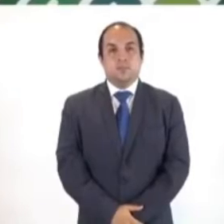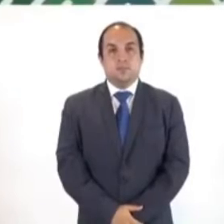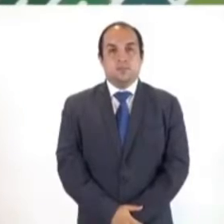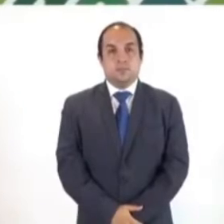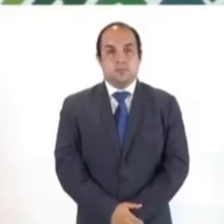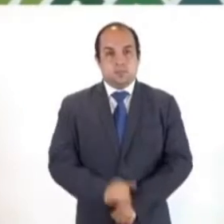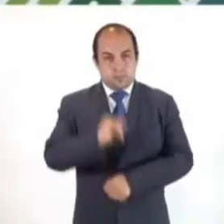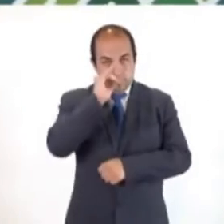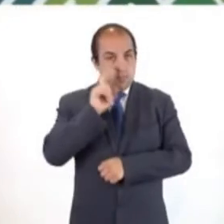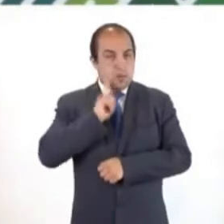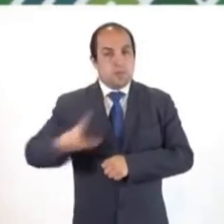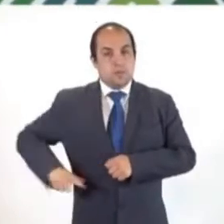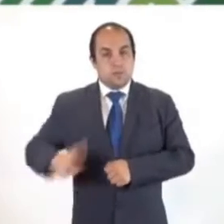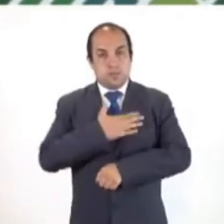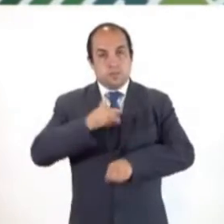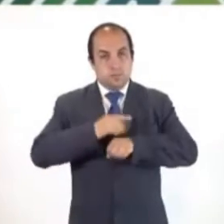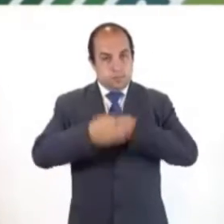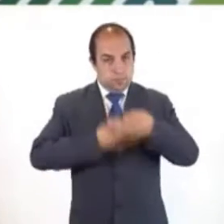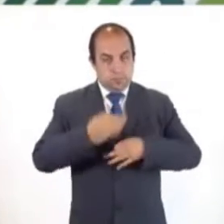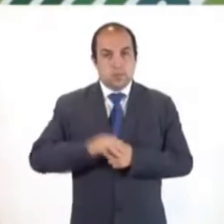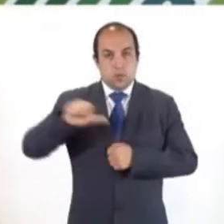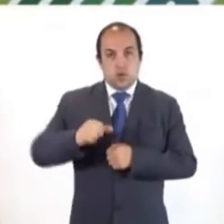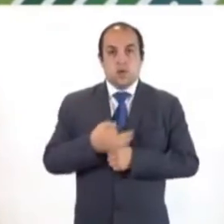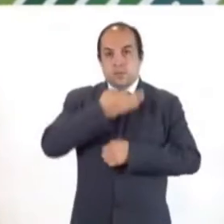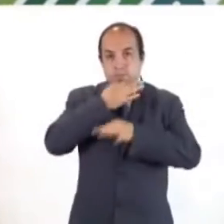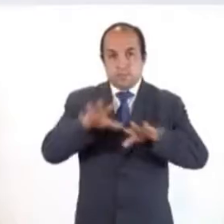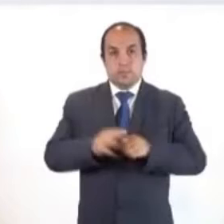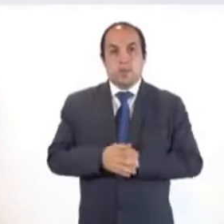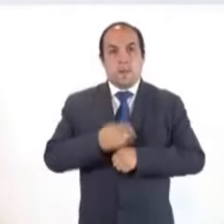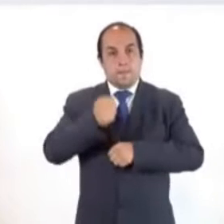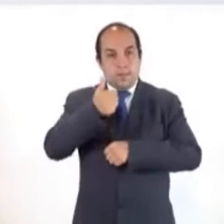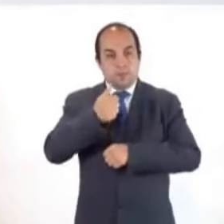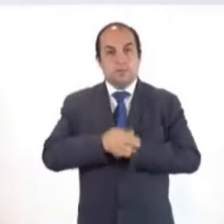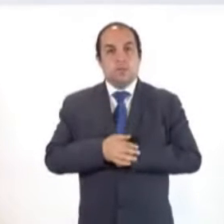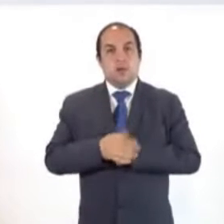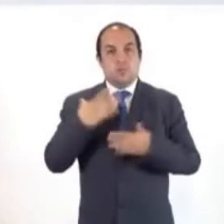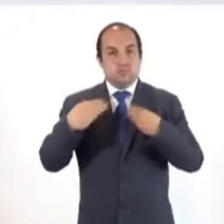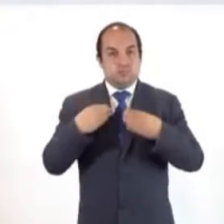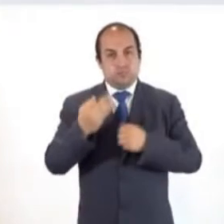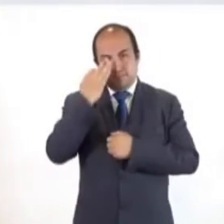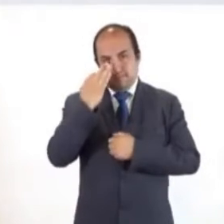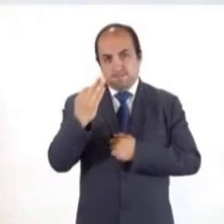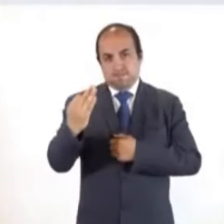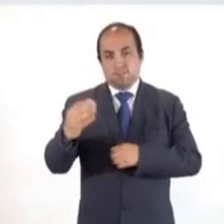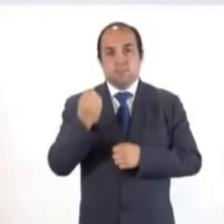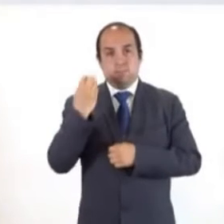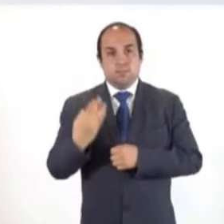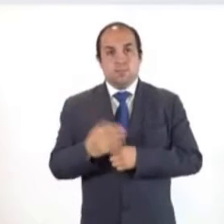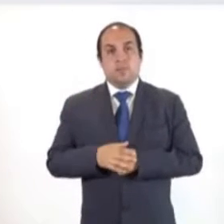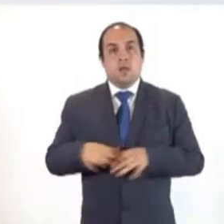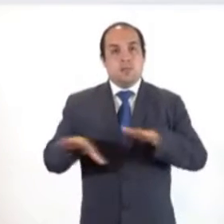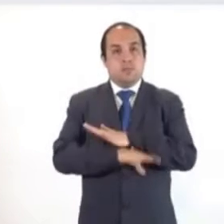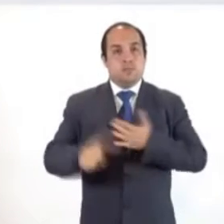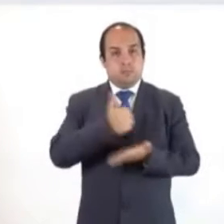Gracias, jefe de gobierno. Muy buenos días a todos. Hoy el anuncio es que por primera vez durante toda la pandemia, desde la vigencia del semáforo, pasamos en la